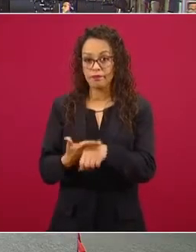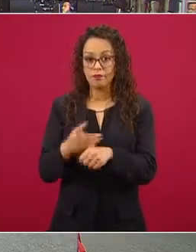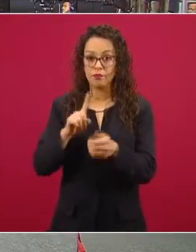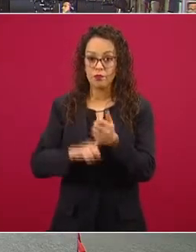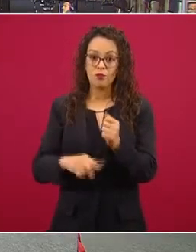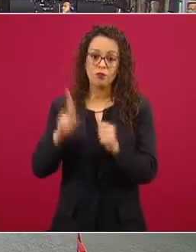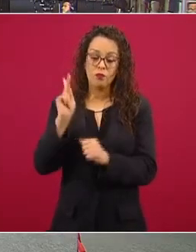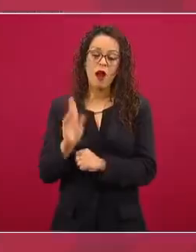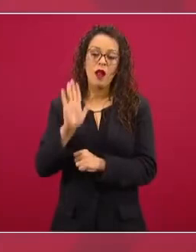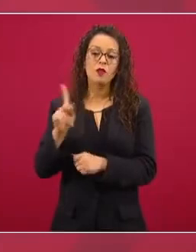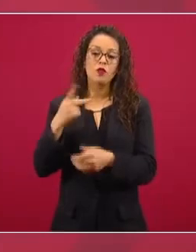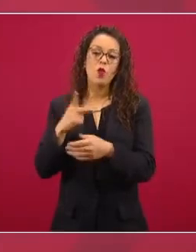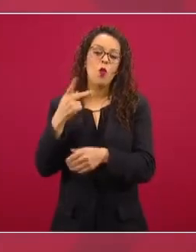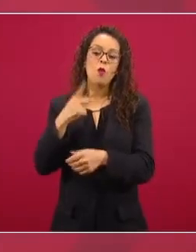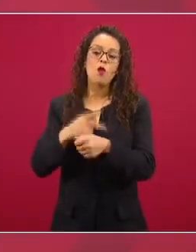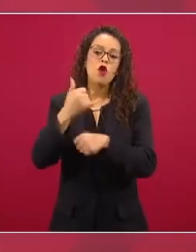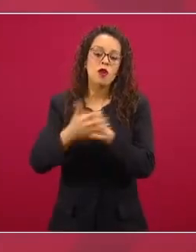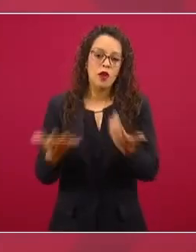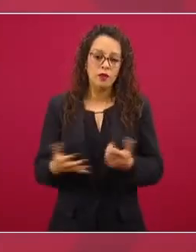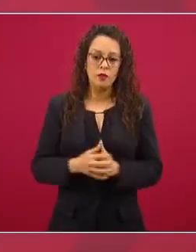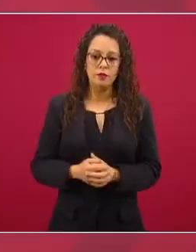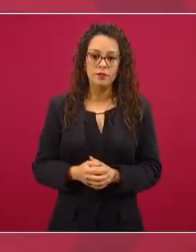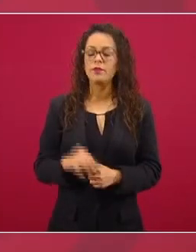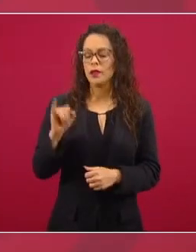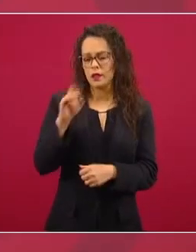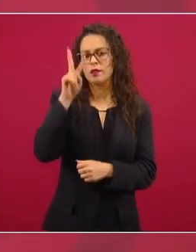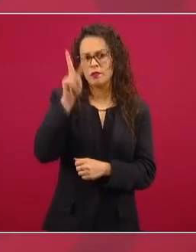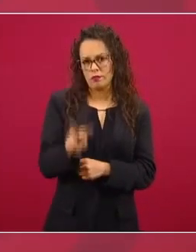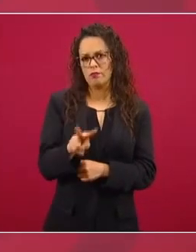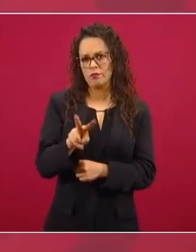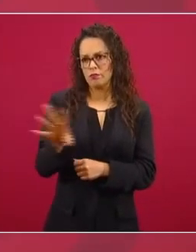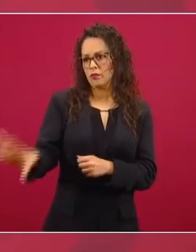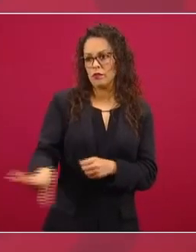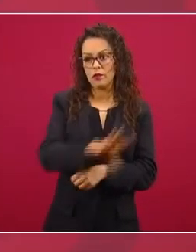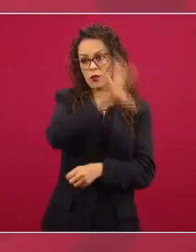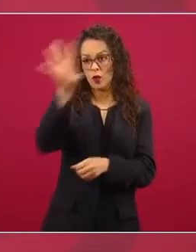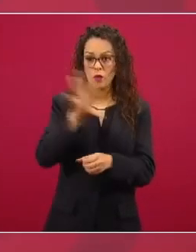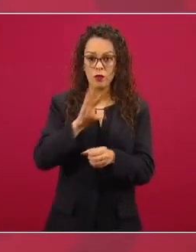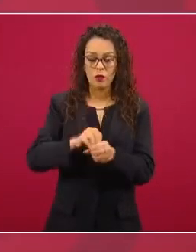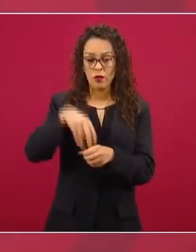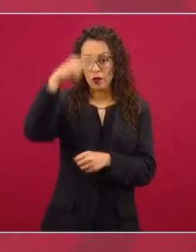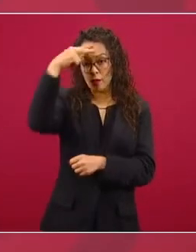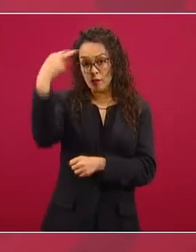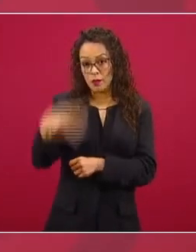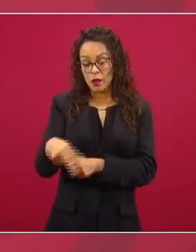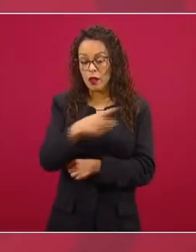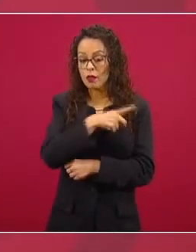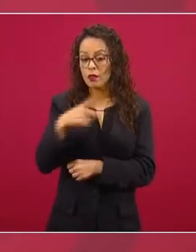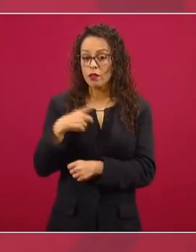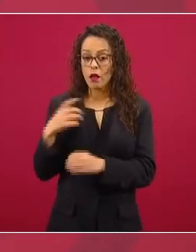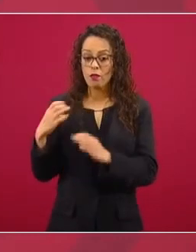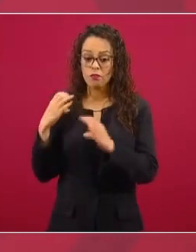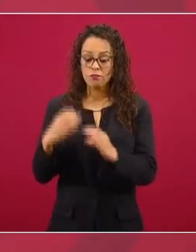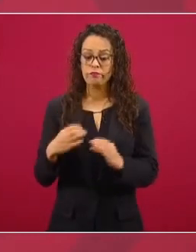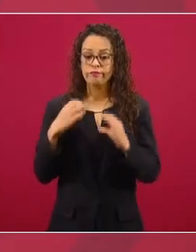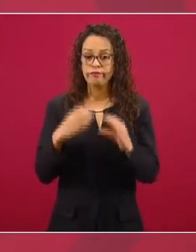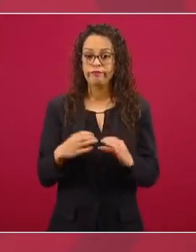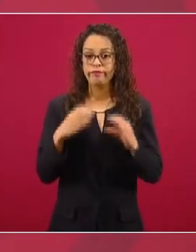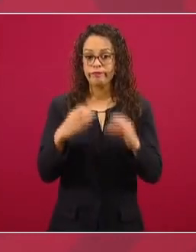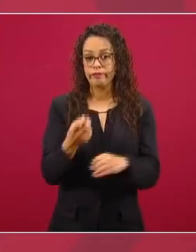cuidar la institución. Todos los mexicanos debemos de cuidar. Esa es mi opinión